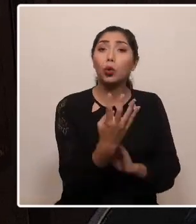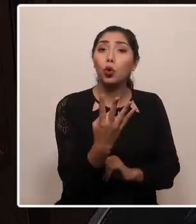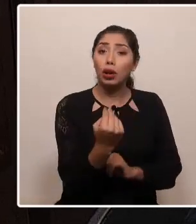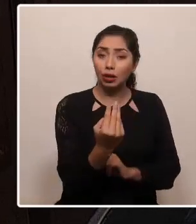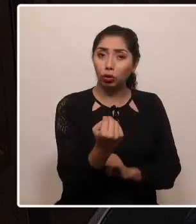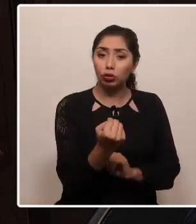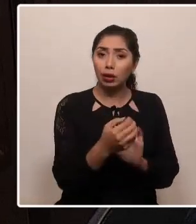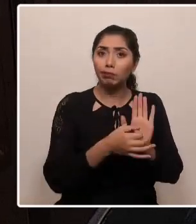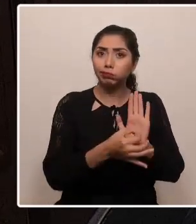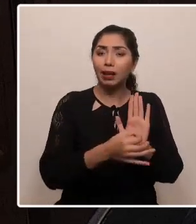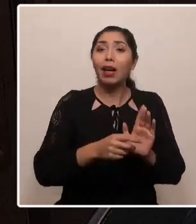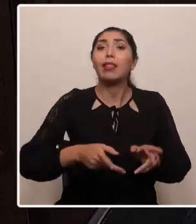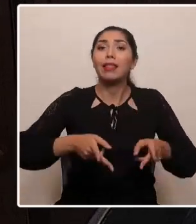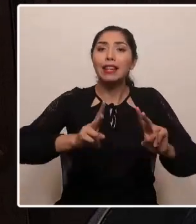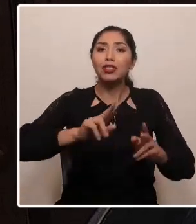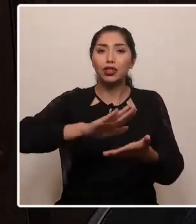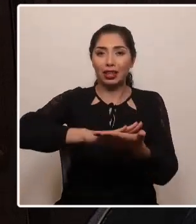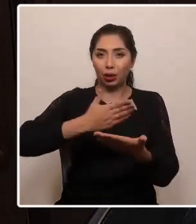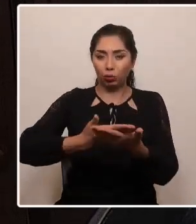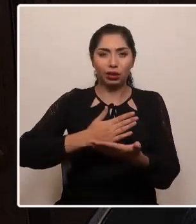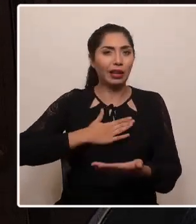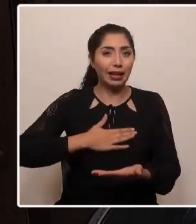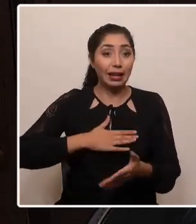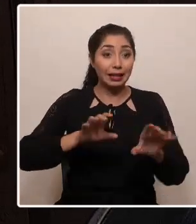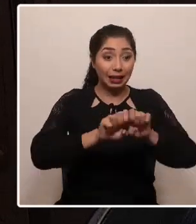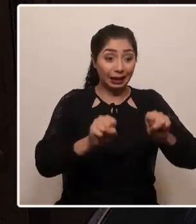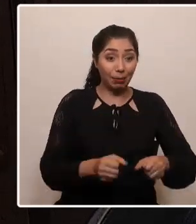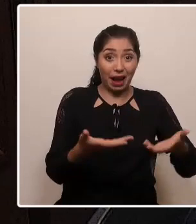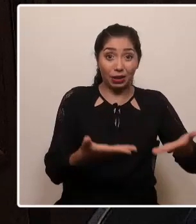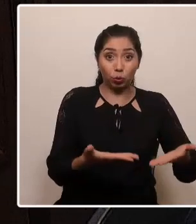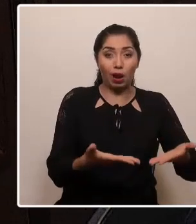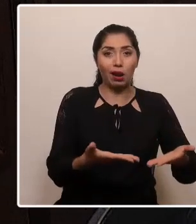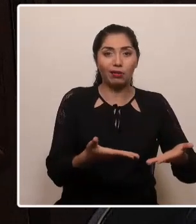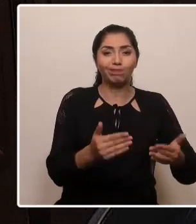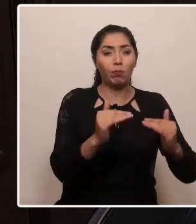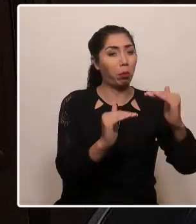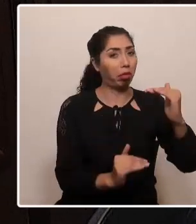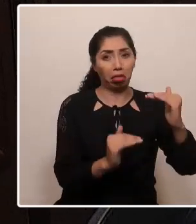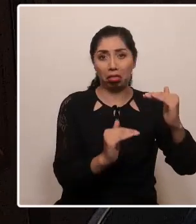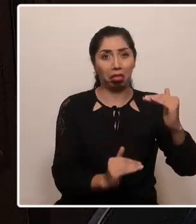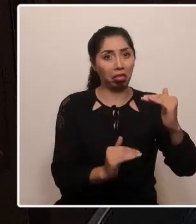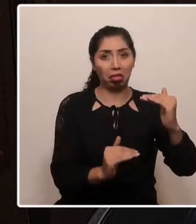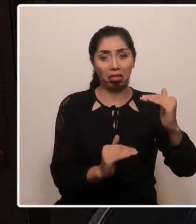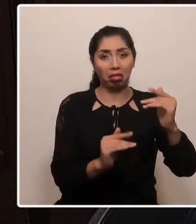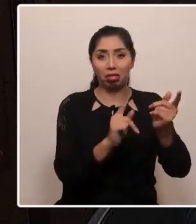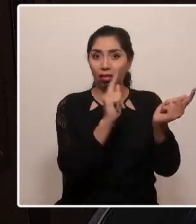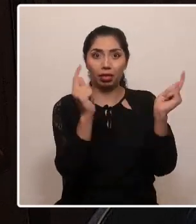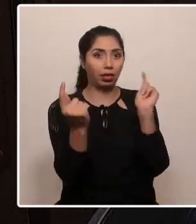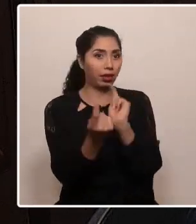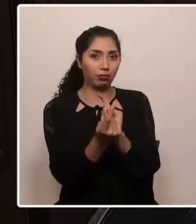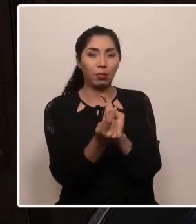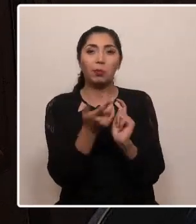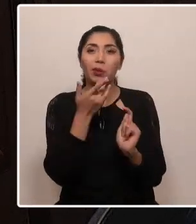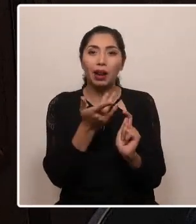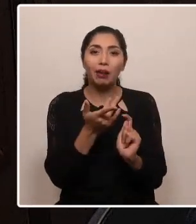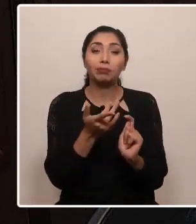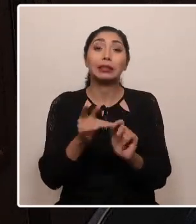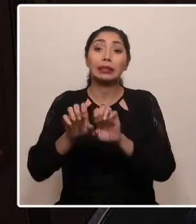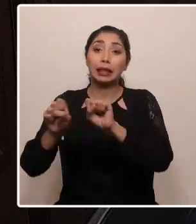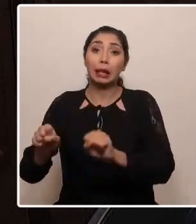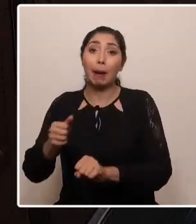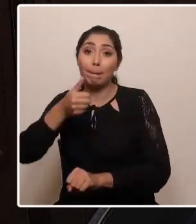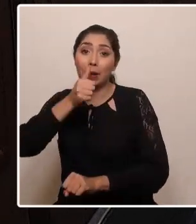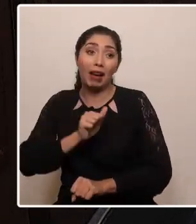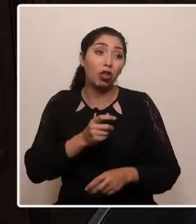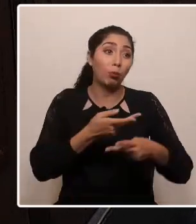derecho a la salud, el cual busca cambiar el actual sistema que ha profundizado la desigualdad existente entre el actual sistema privado y el público. Y